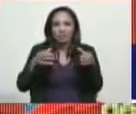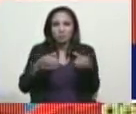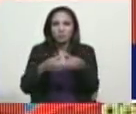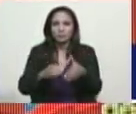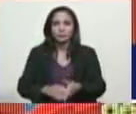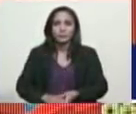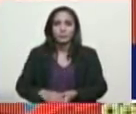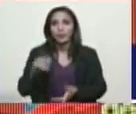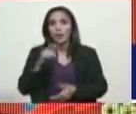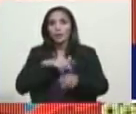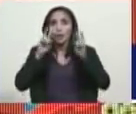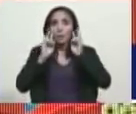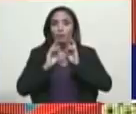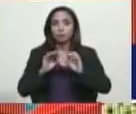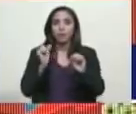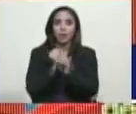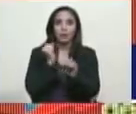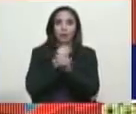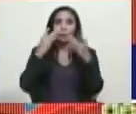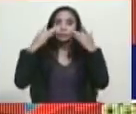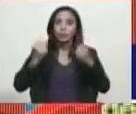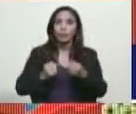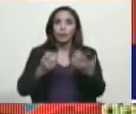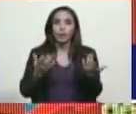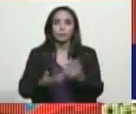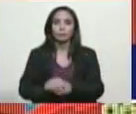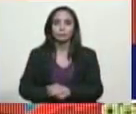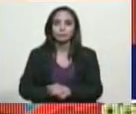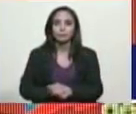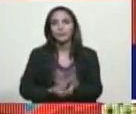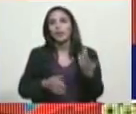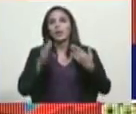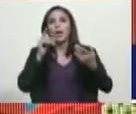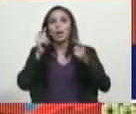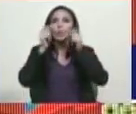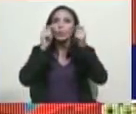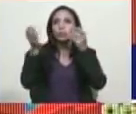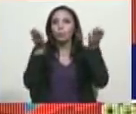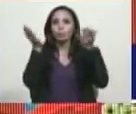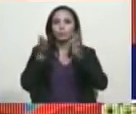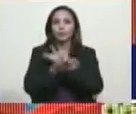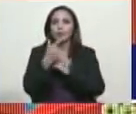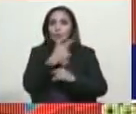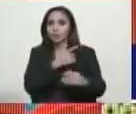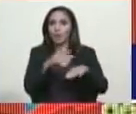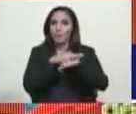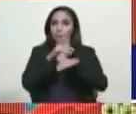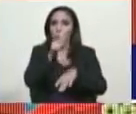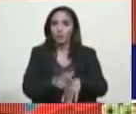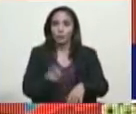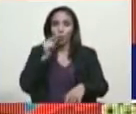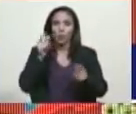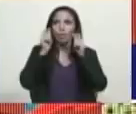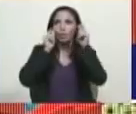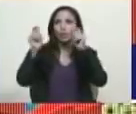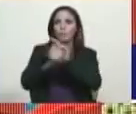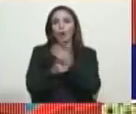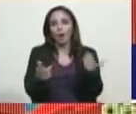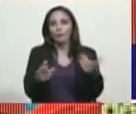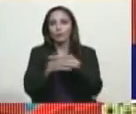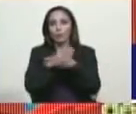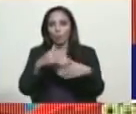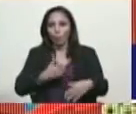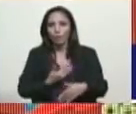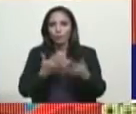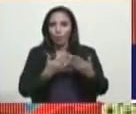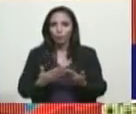Higiene y seguridad laboral. Y en el motor turismo, nos dice el ministro, está la carrera de turismo